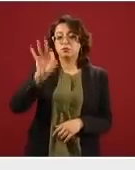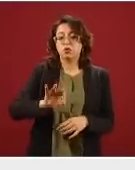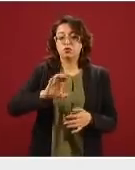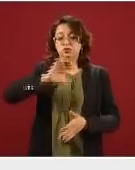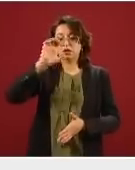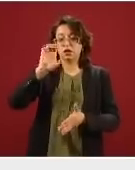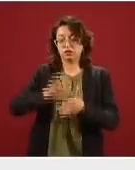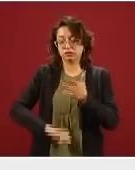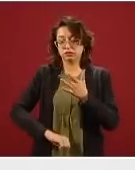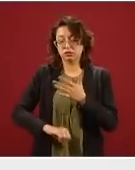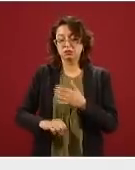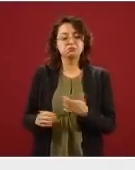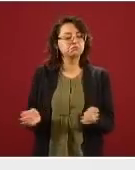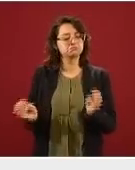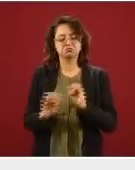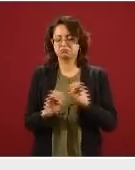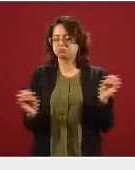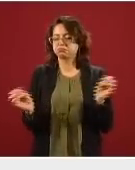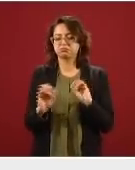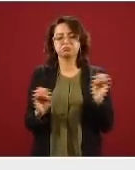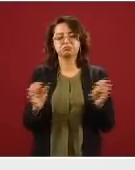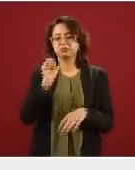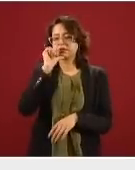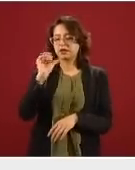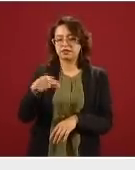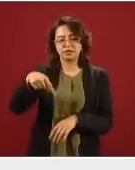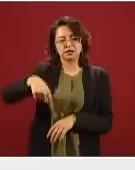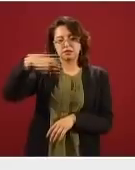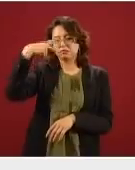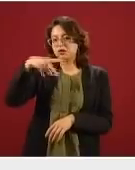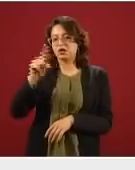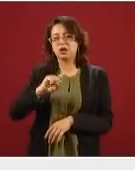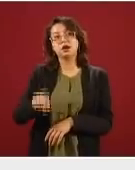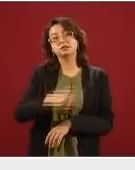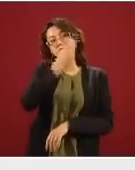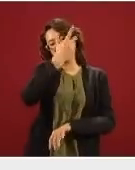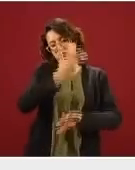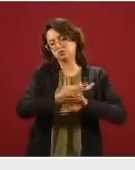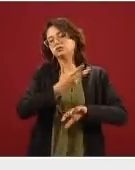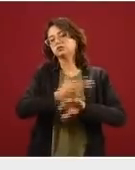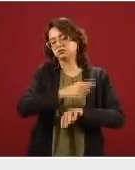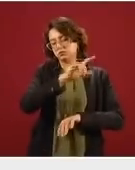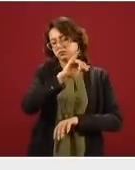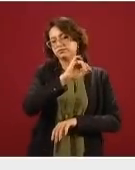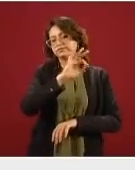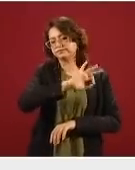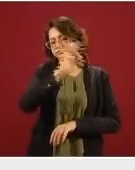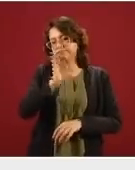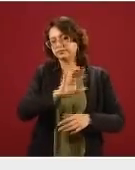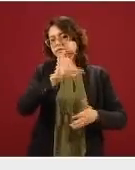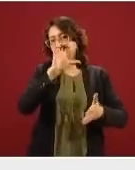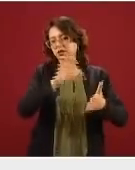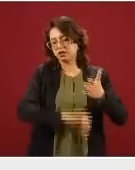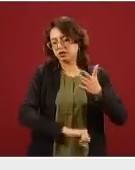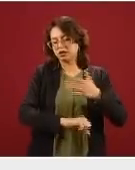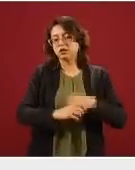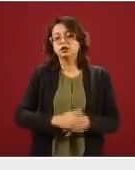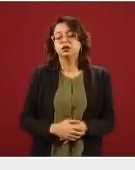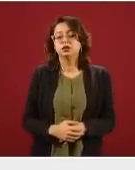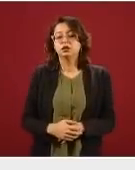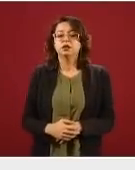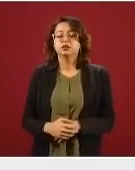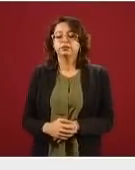comisión, ninguno cobra comisión aquí en México, la comisión se cobró en los Estados Unidos, y además si condicionan o